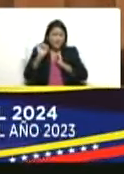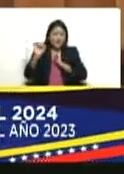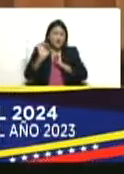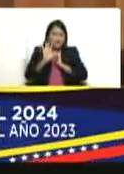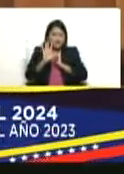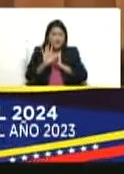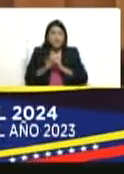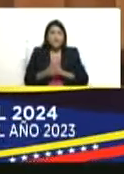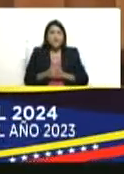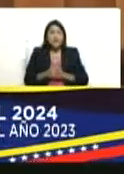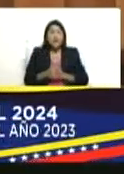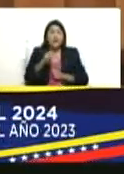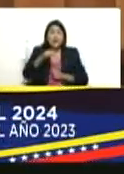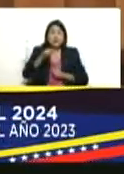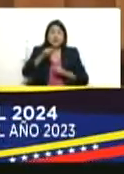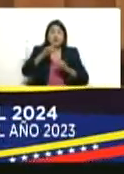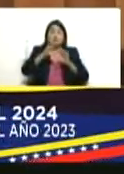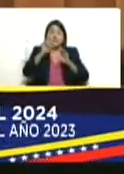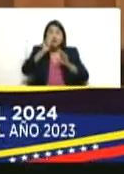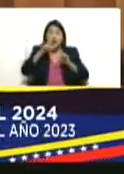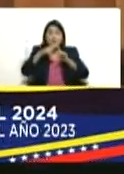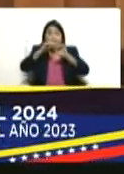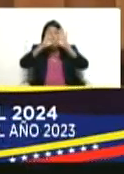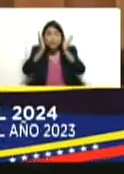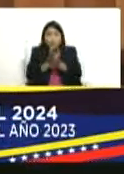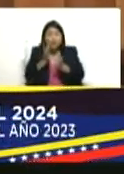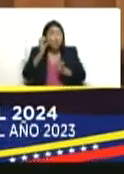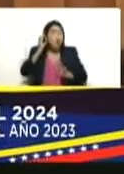Hoy hay más conciencia en el mundo.